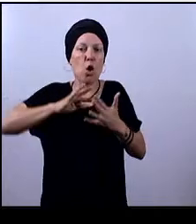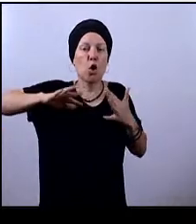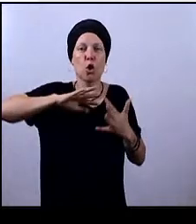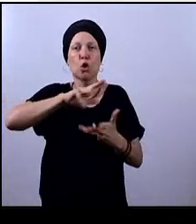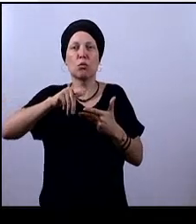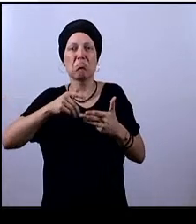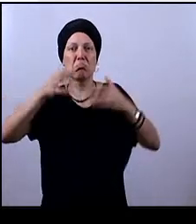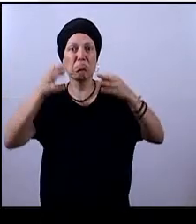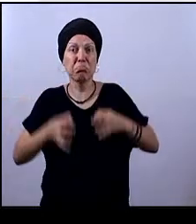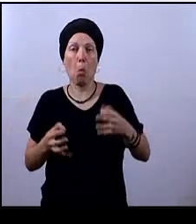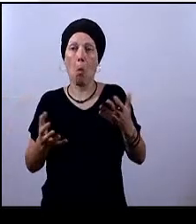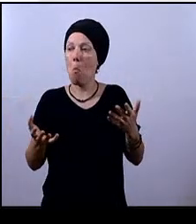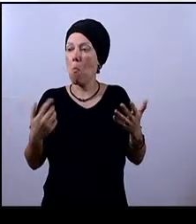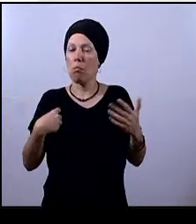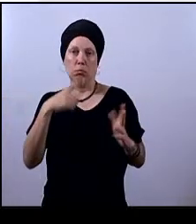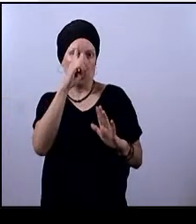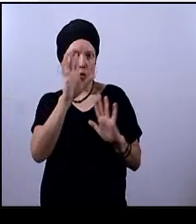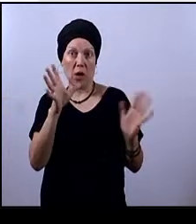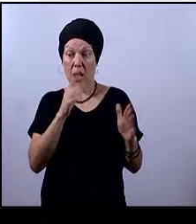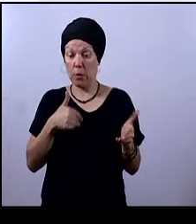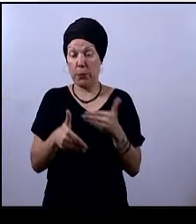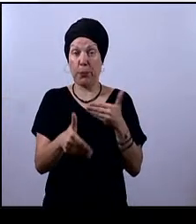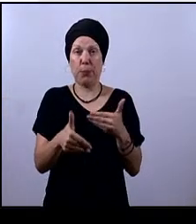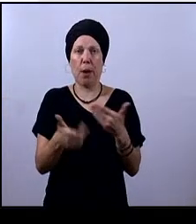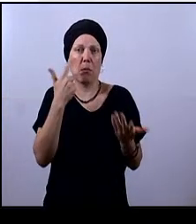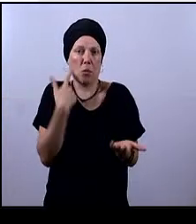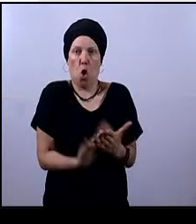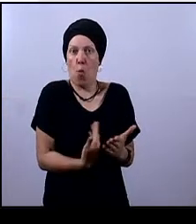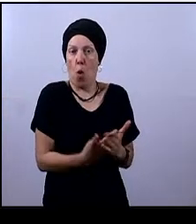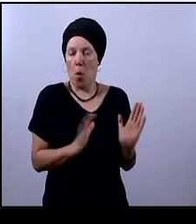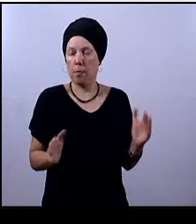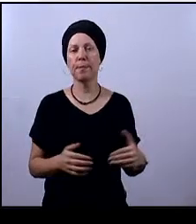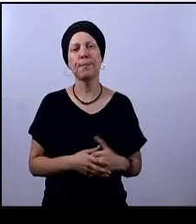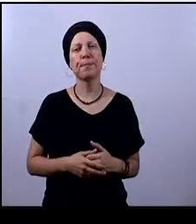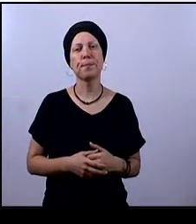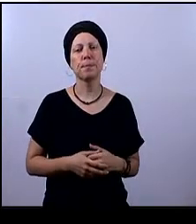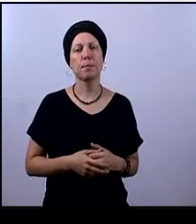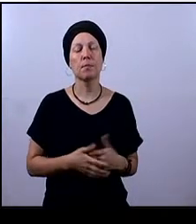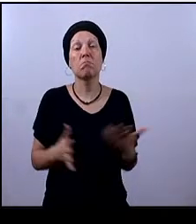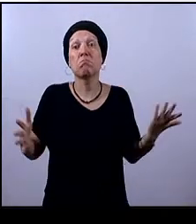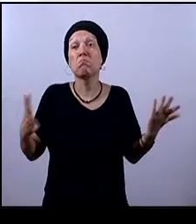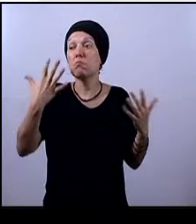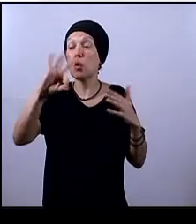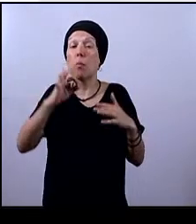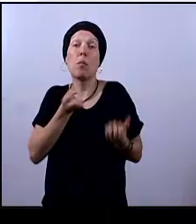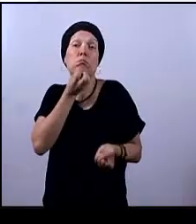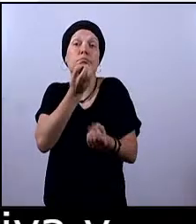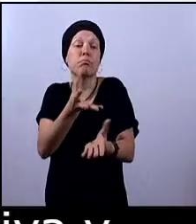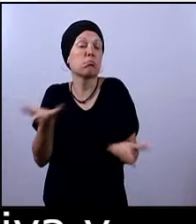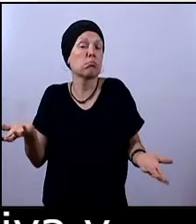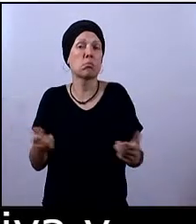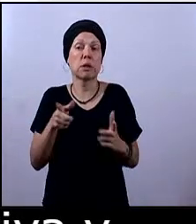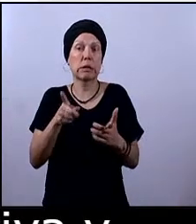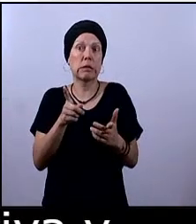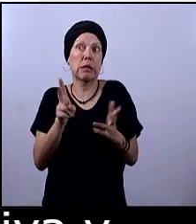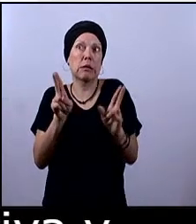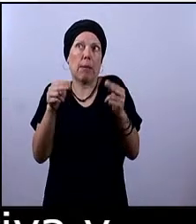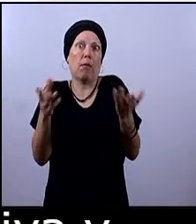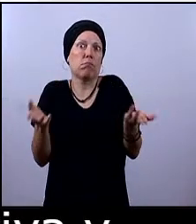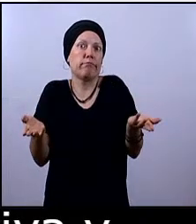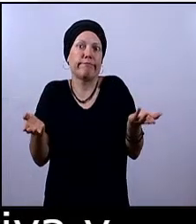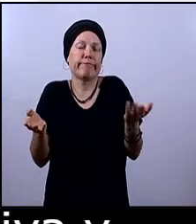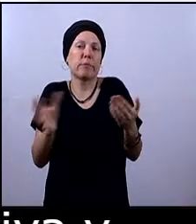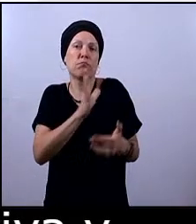notificación efectiva. Ahora, si quiere usted, podemos comprobarlo. Y únicamente manifestar en este sentido